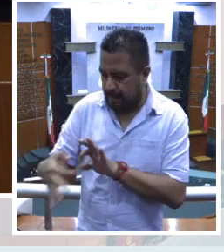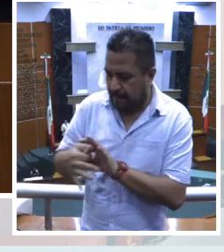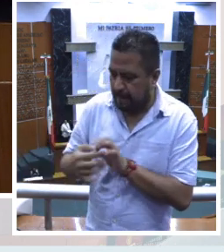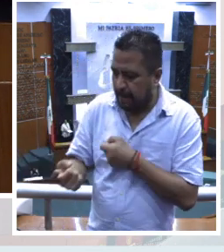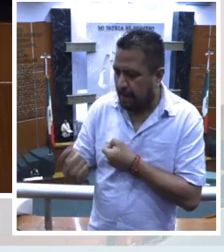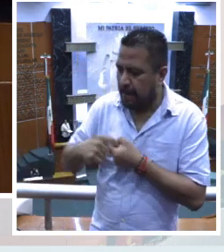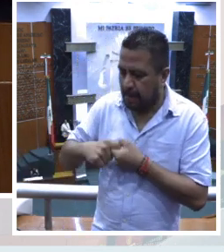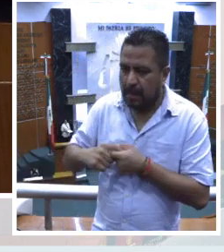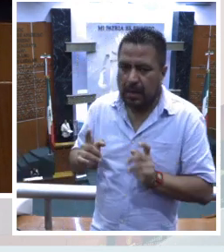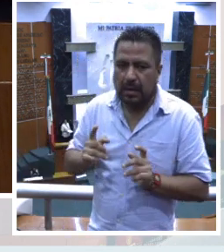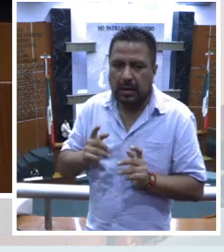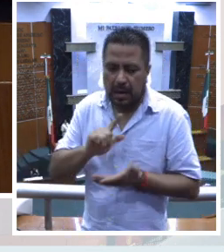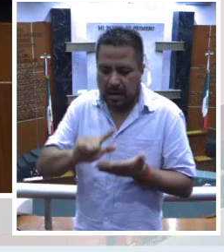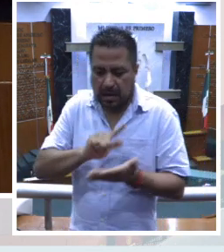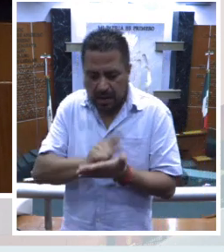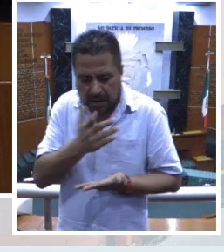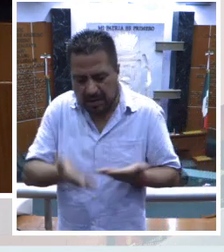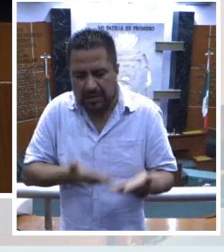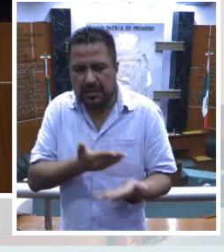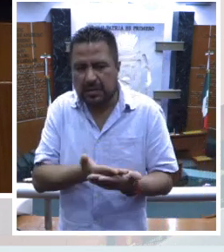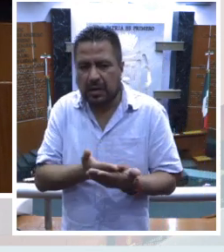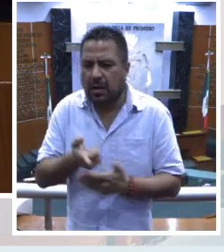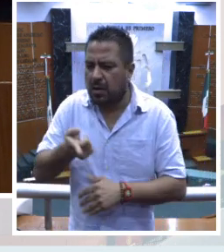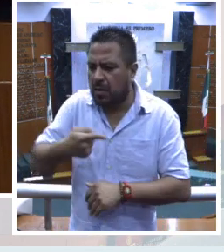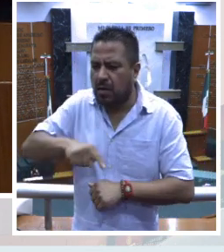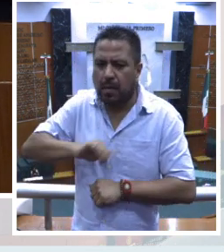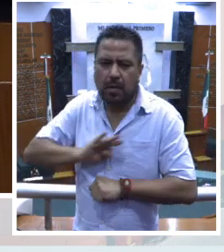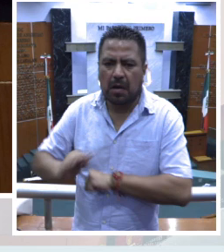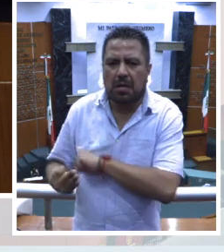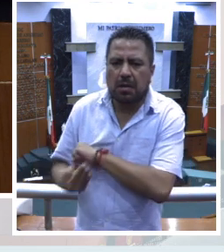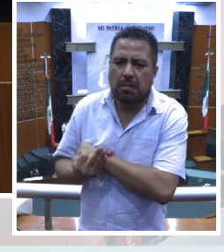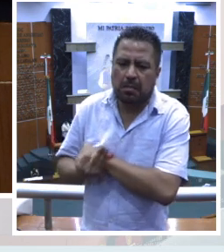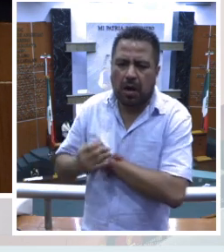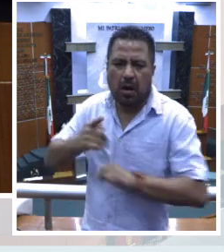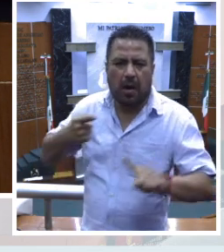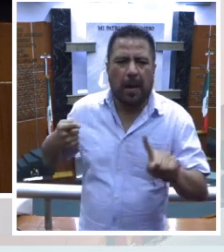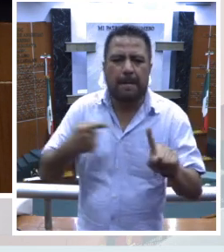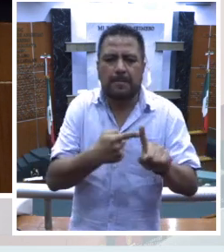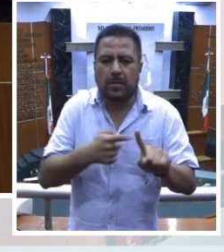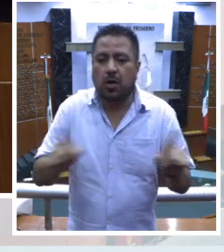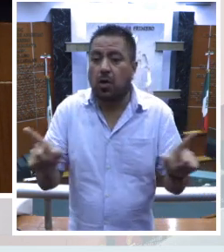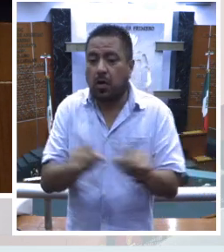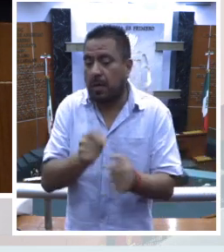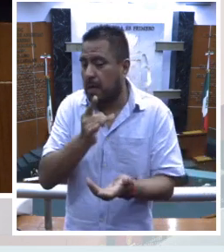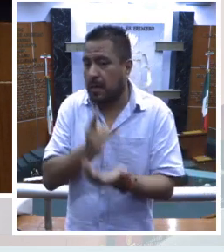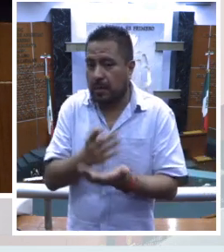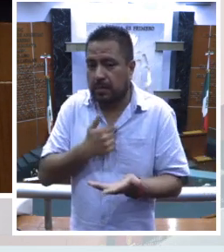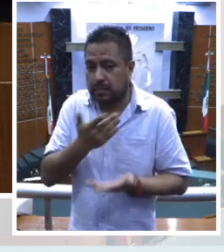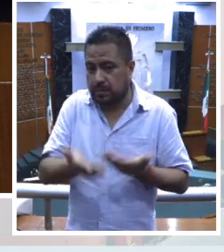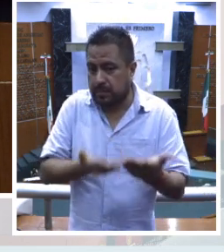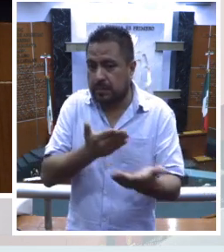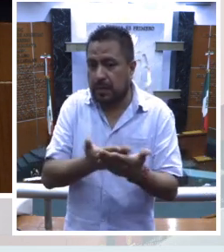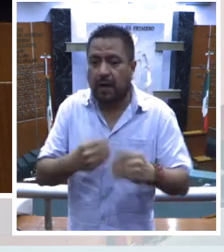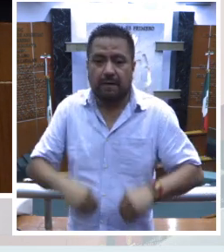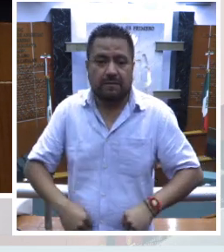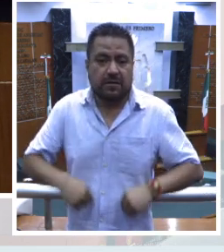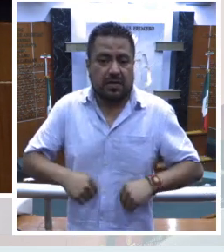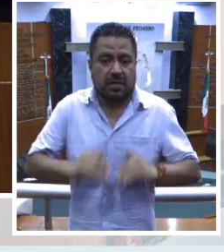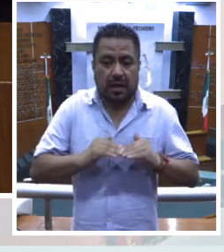iniciativas, que nos acompañen con nuestros propósitos, pues lo único que pedimos es una vida